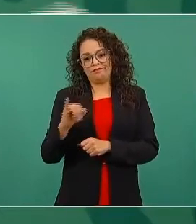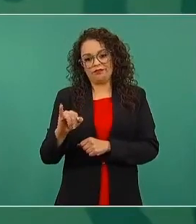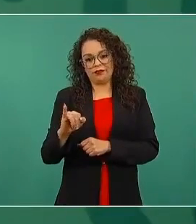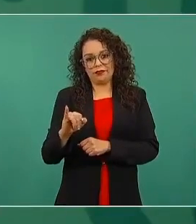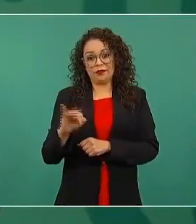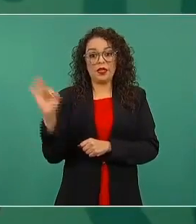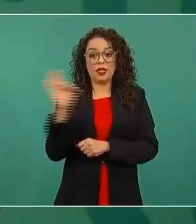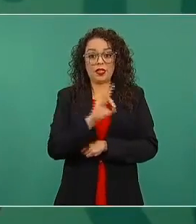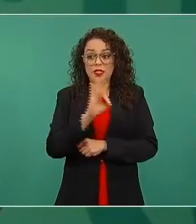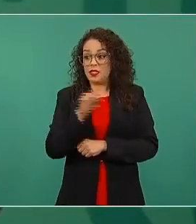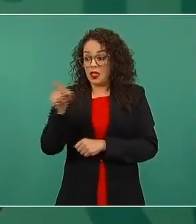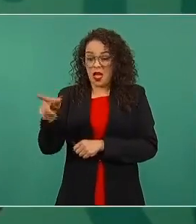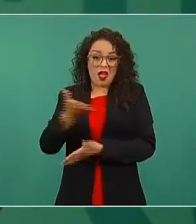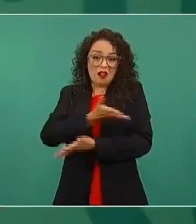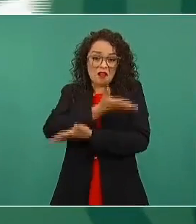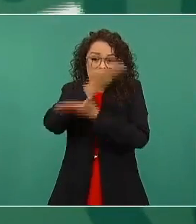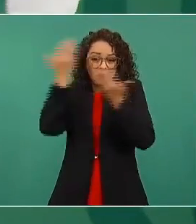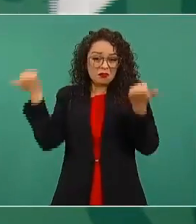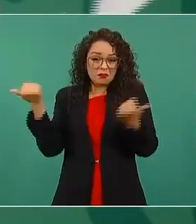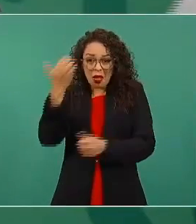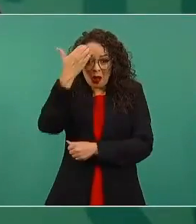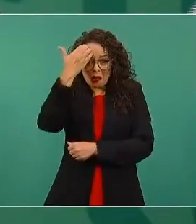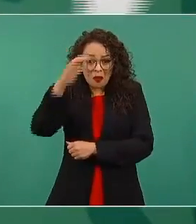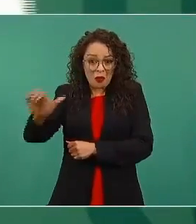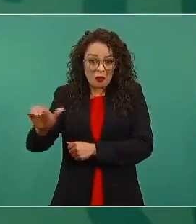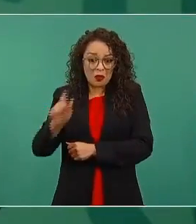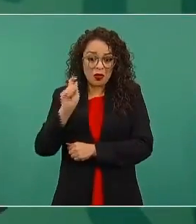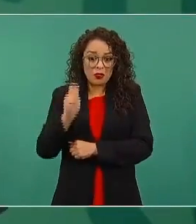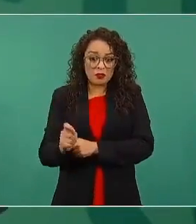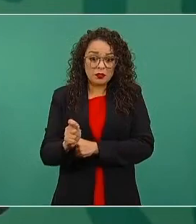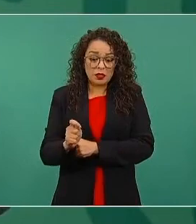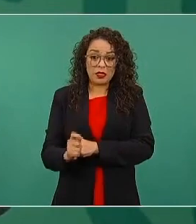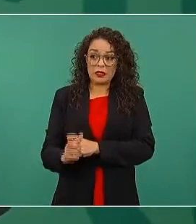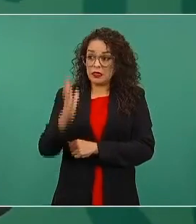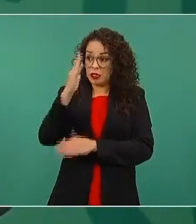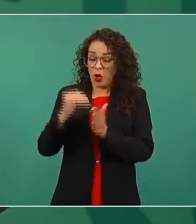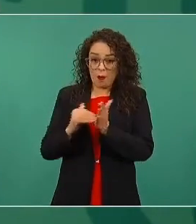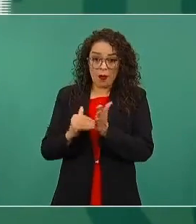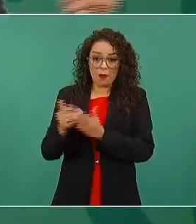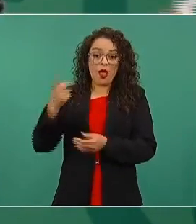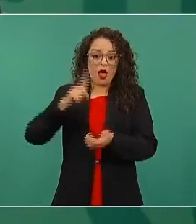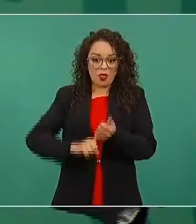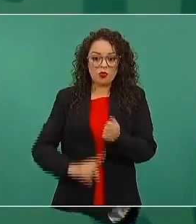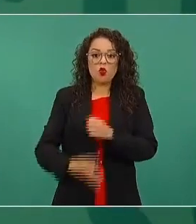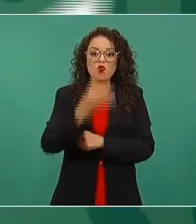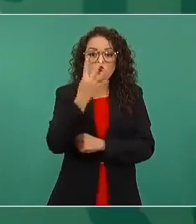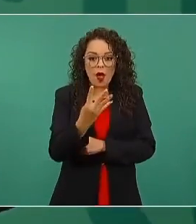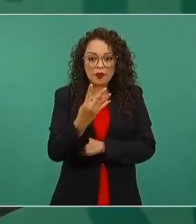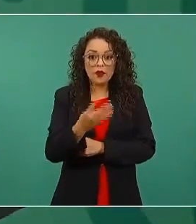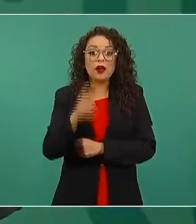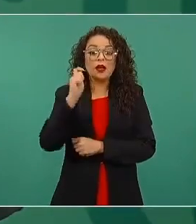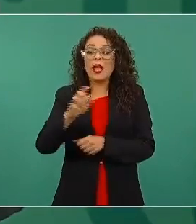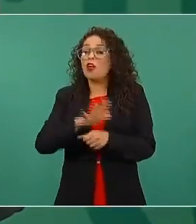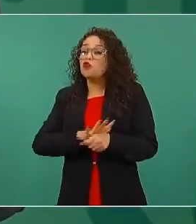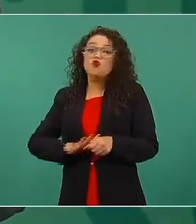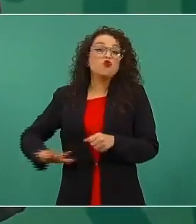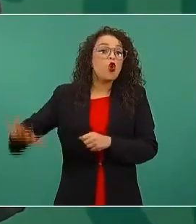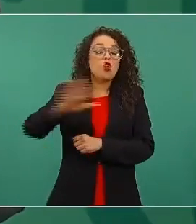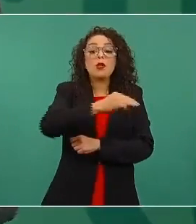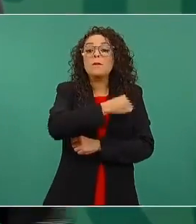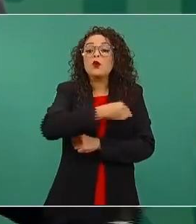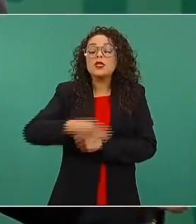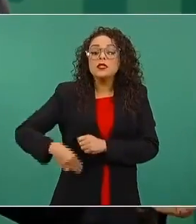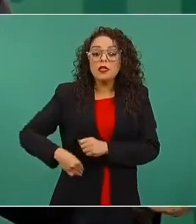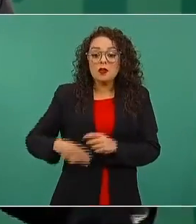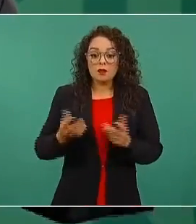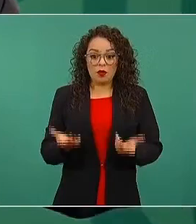sabía, es de 4 o 5,000 millones de todo el municipio,